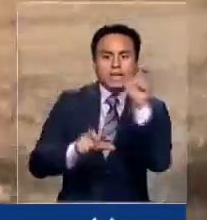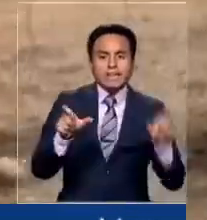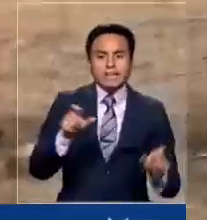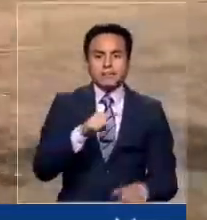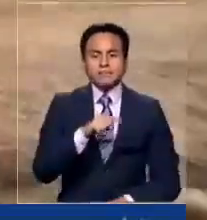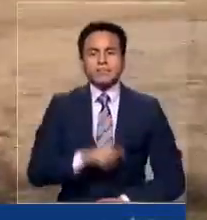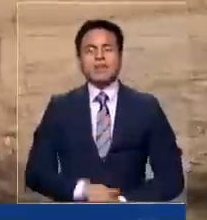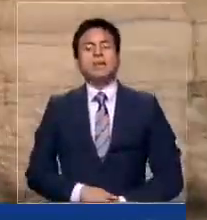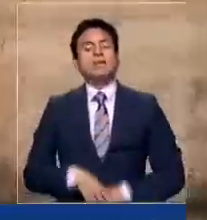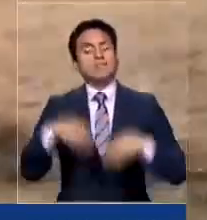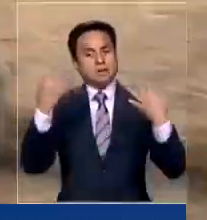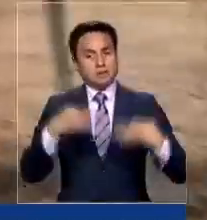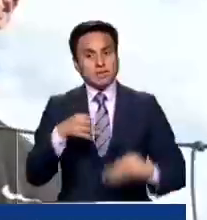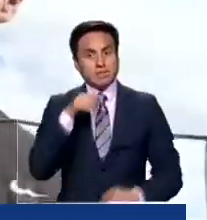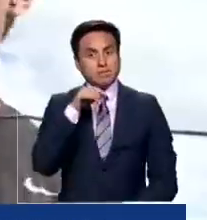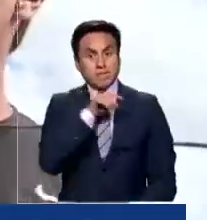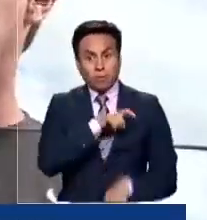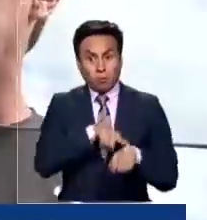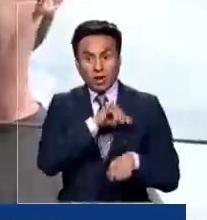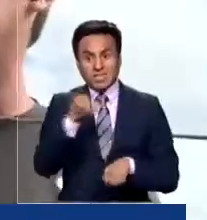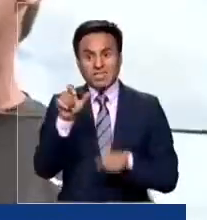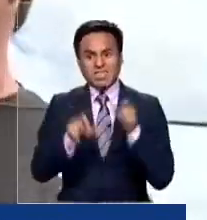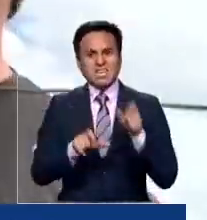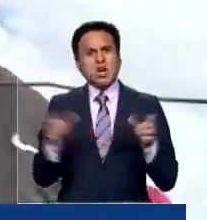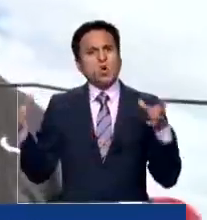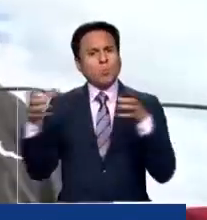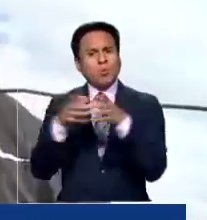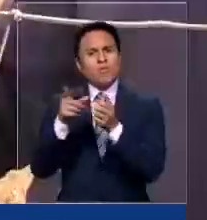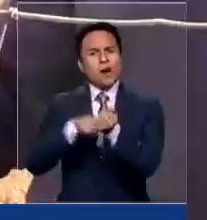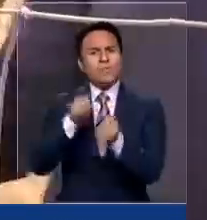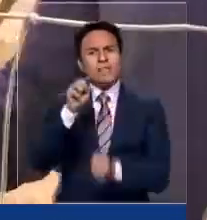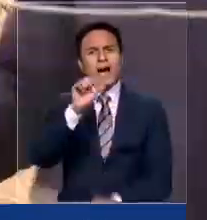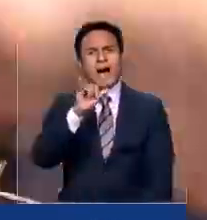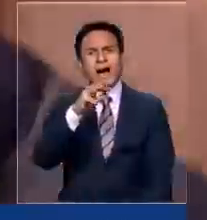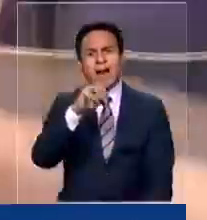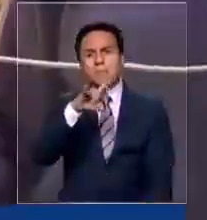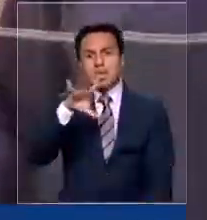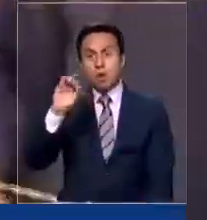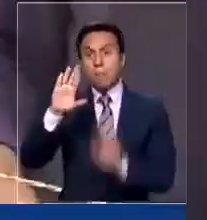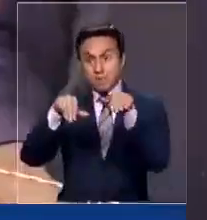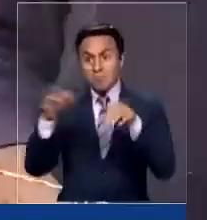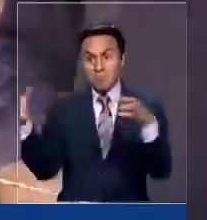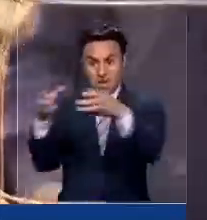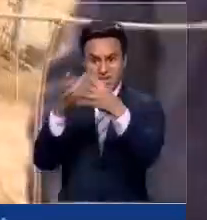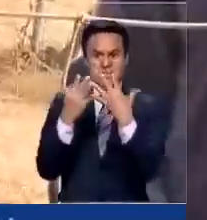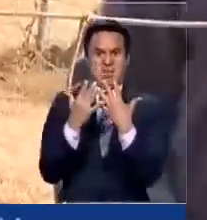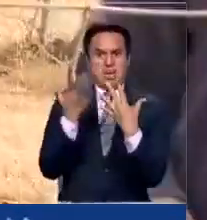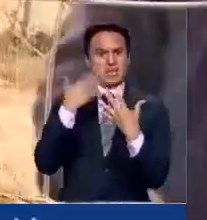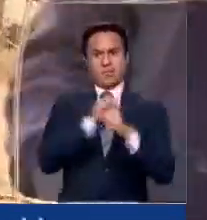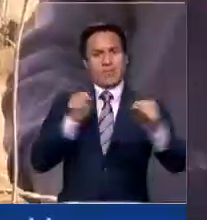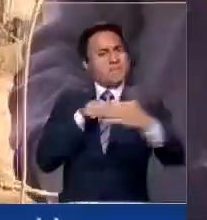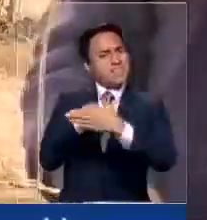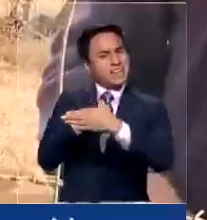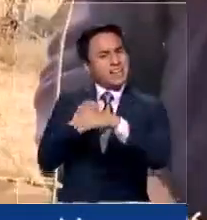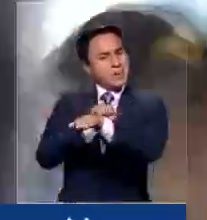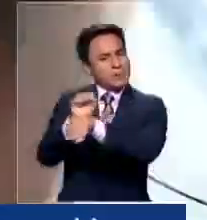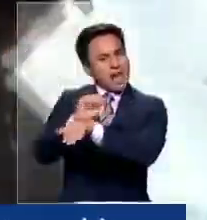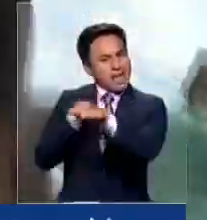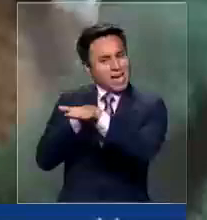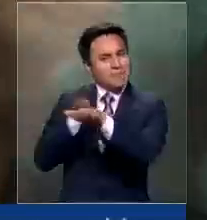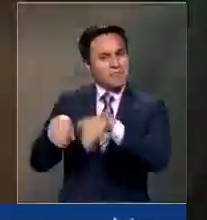y efectivamente a los minutos llegan más integrantes de la familia jaramillo los mismos que nos impidieron el paso a la